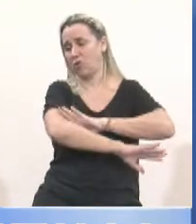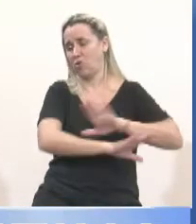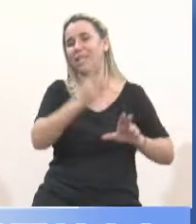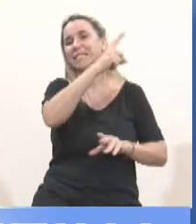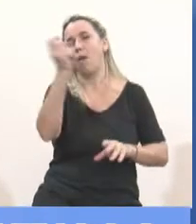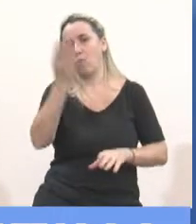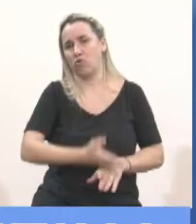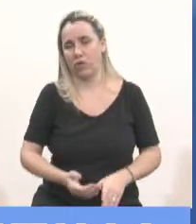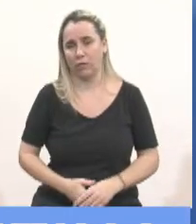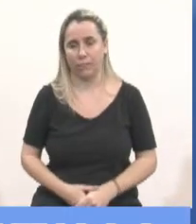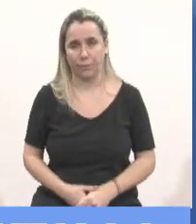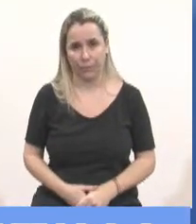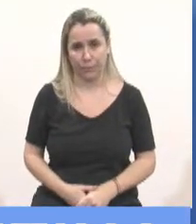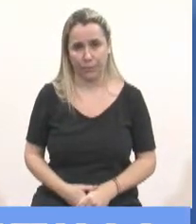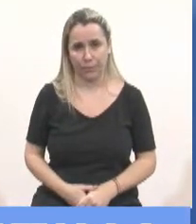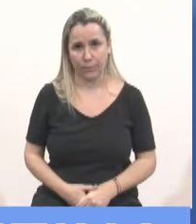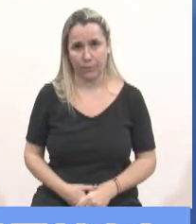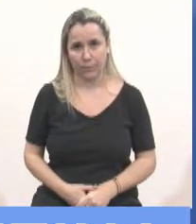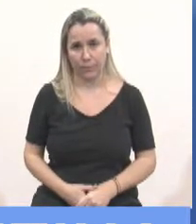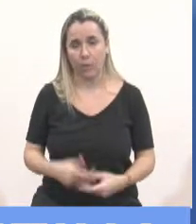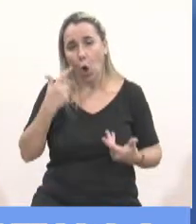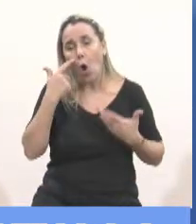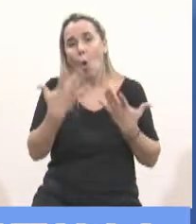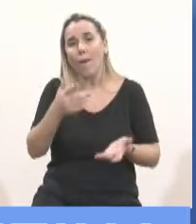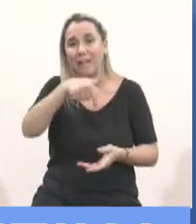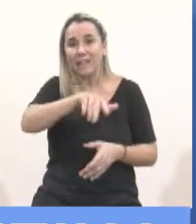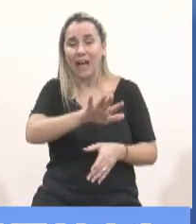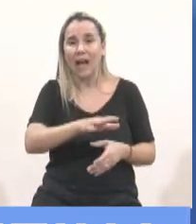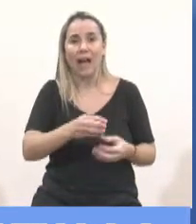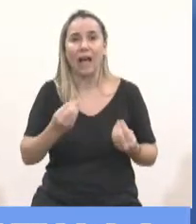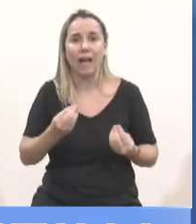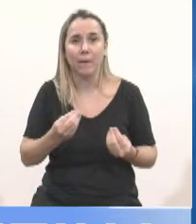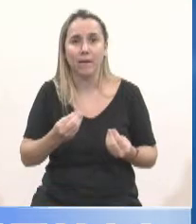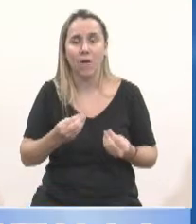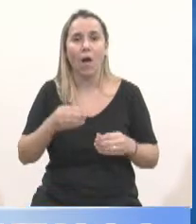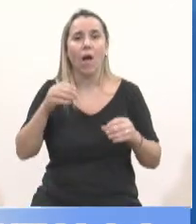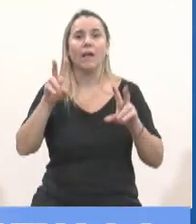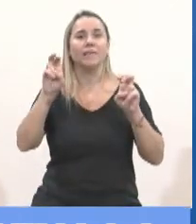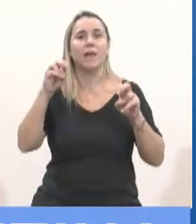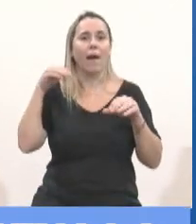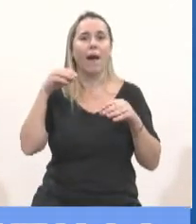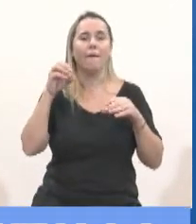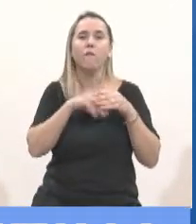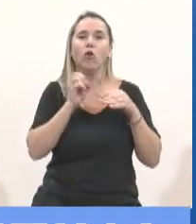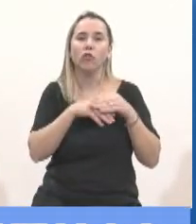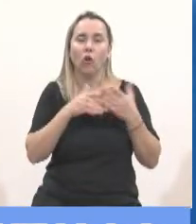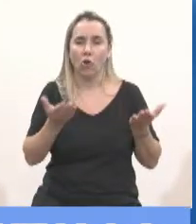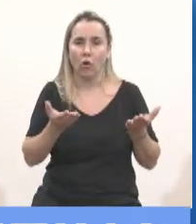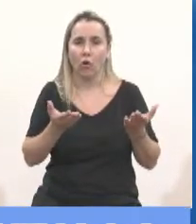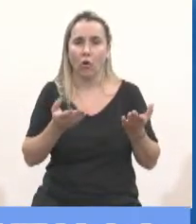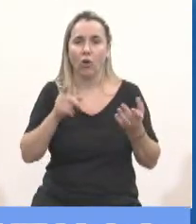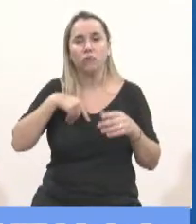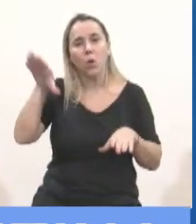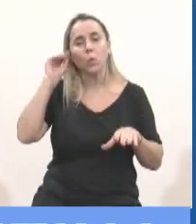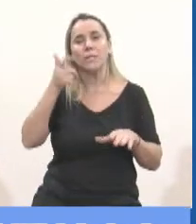desplomado. Y obviamente que ahí ya fue, ya sabemos lo que pasó con el tema del fondo. Y entonces escucho a un